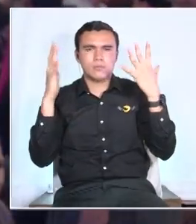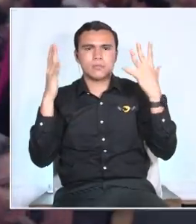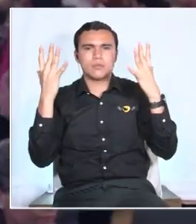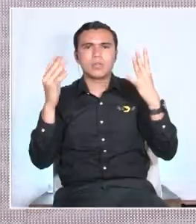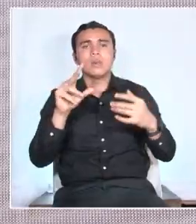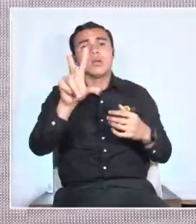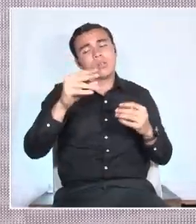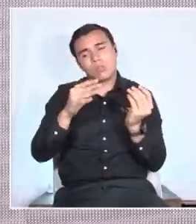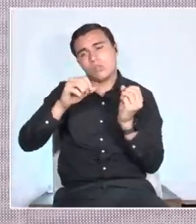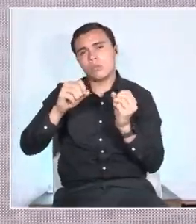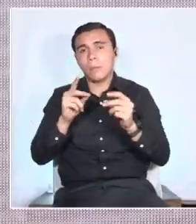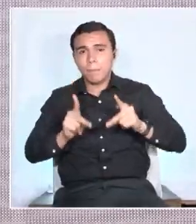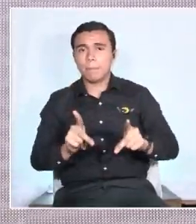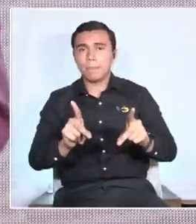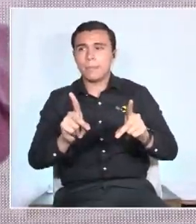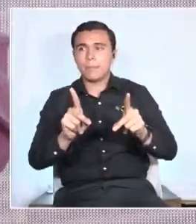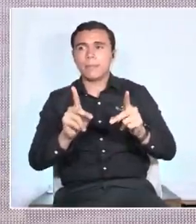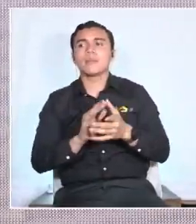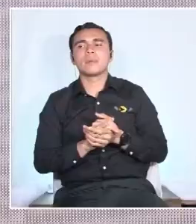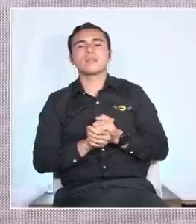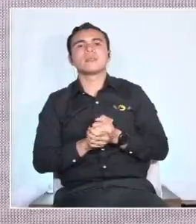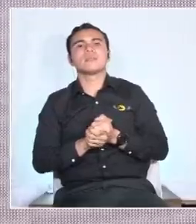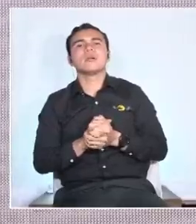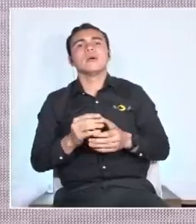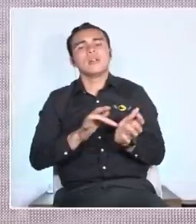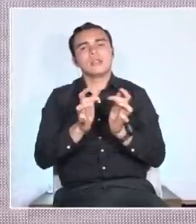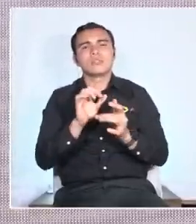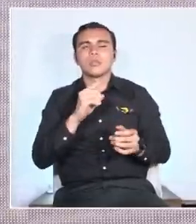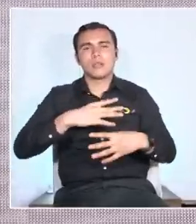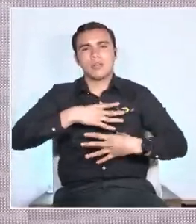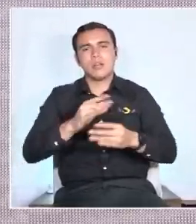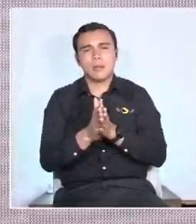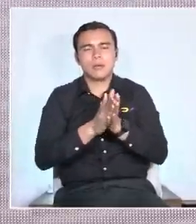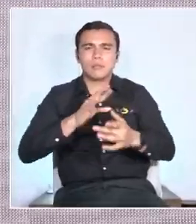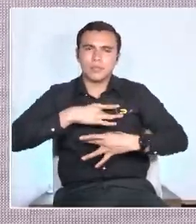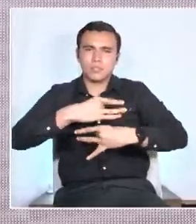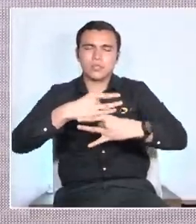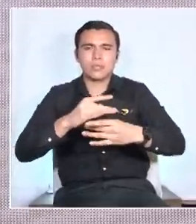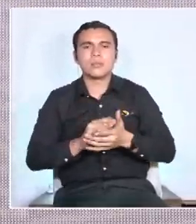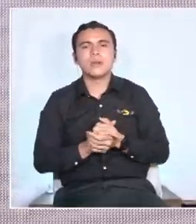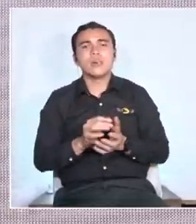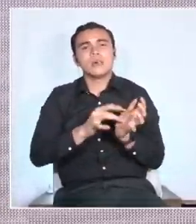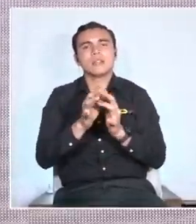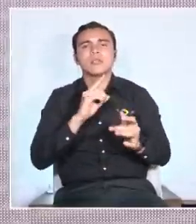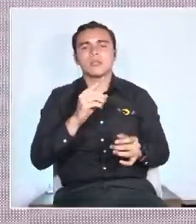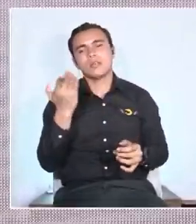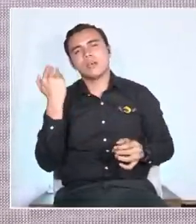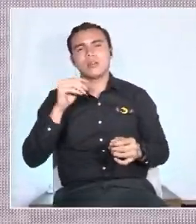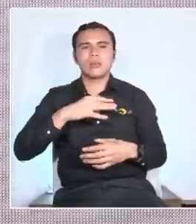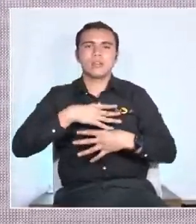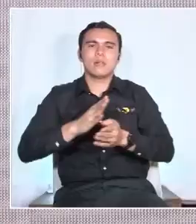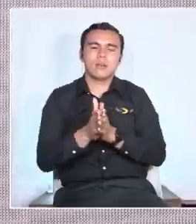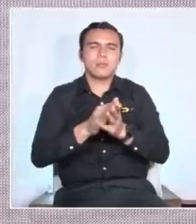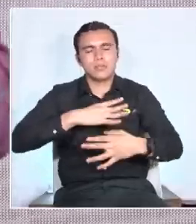No deje que el fuego se apague. Jesús era un apasionado. Jesús era un apasionado por el